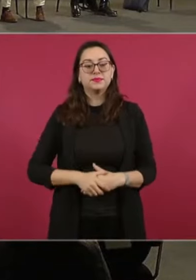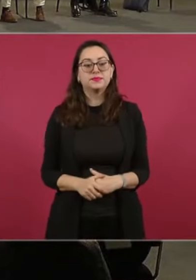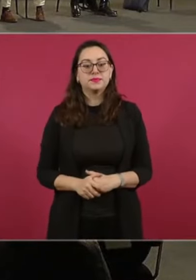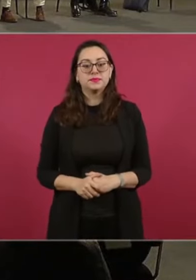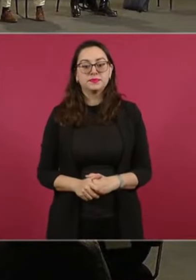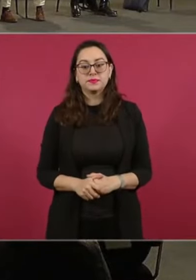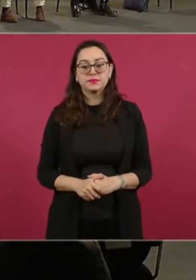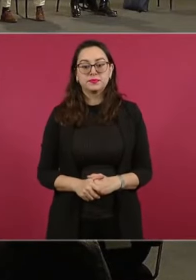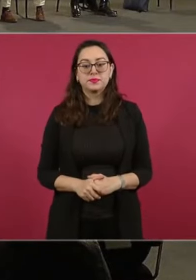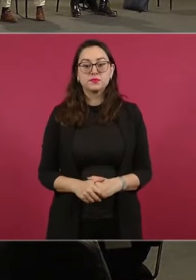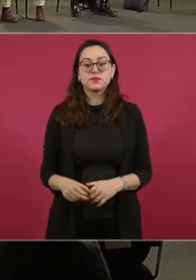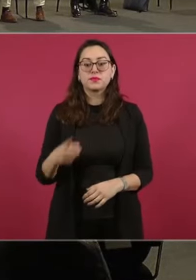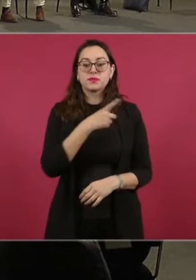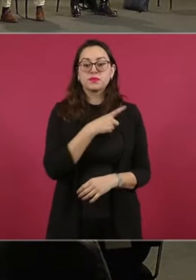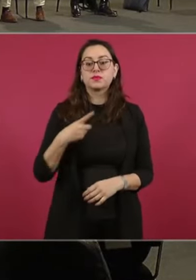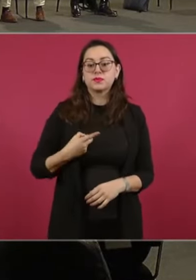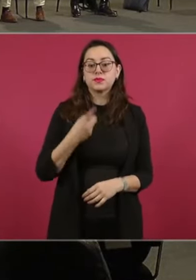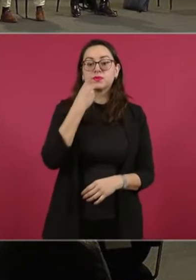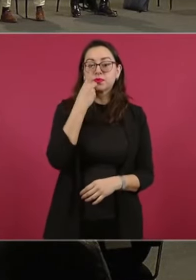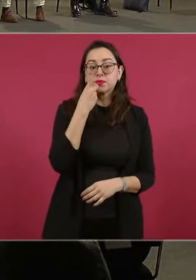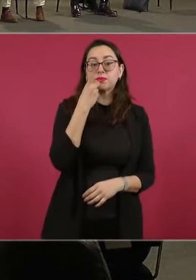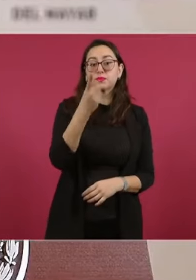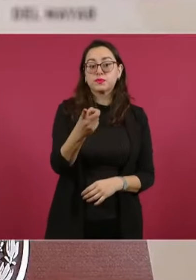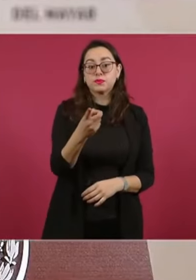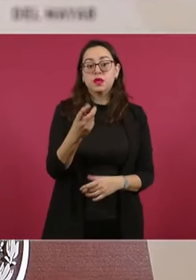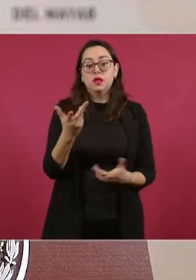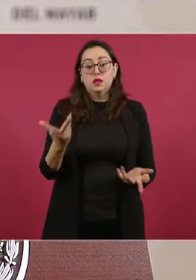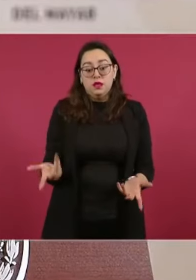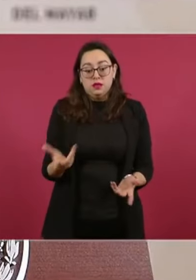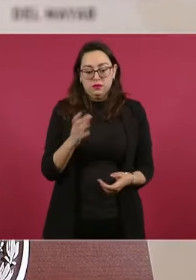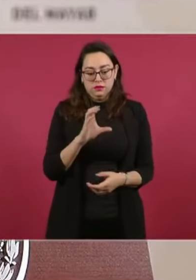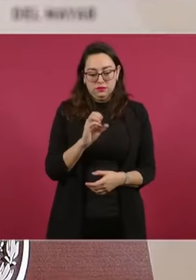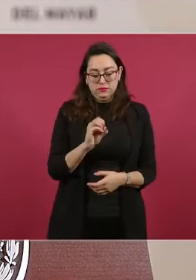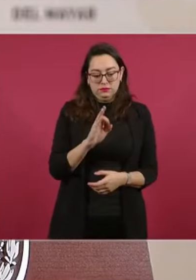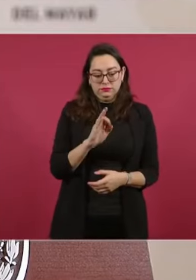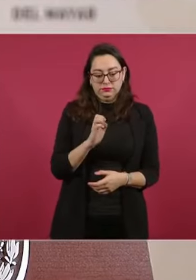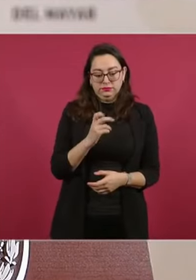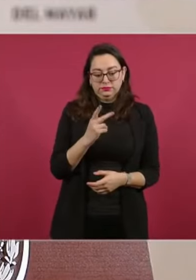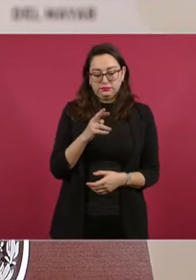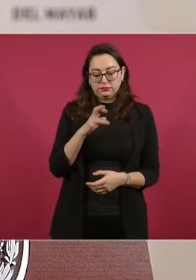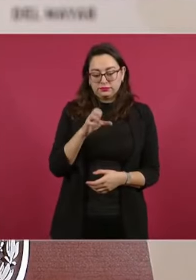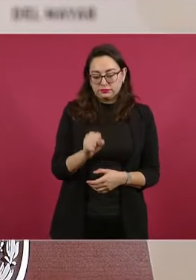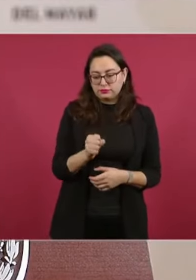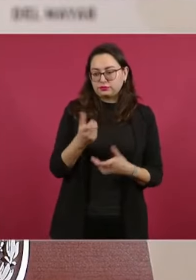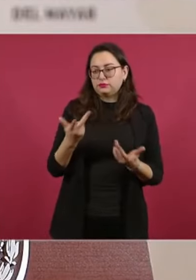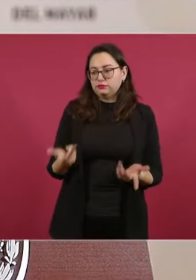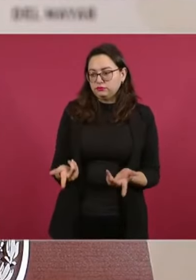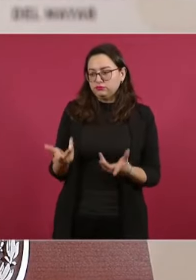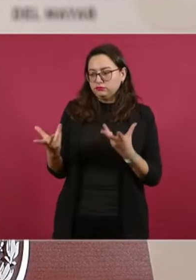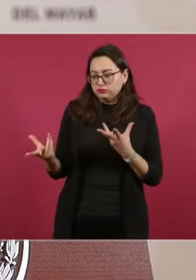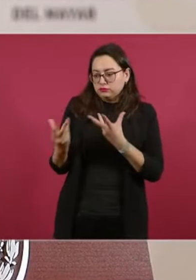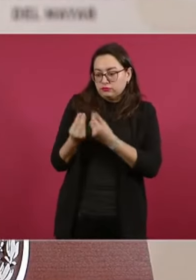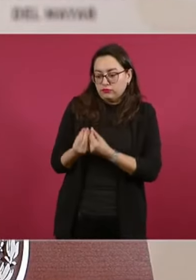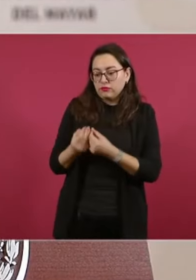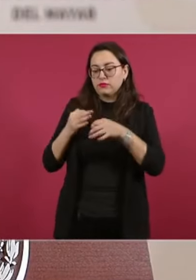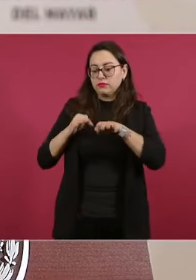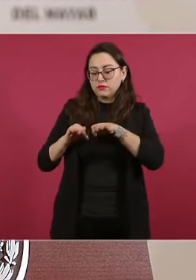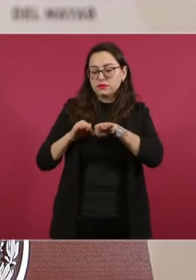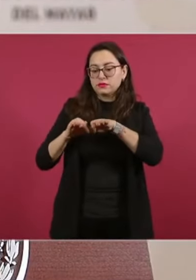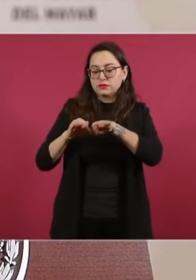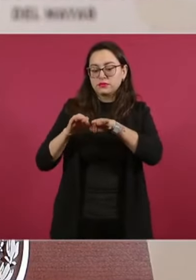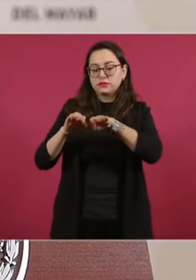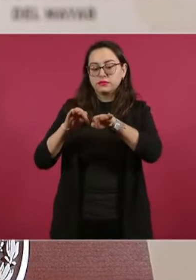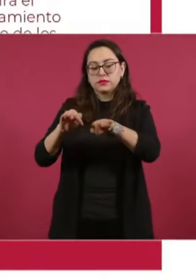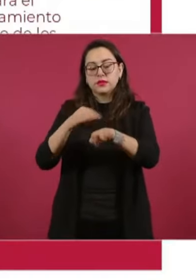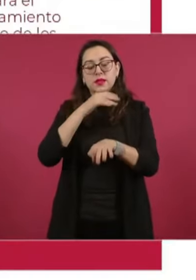Como antecedente, me gustaría decir que la COFEPRISA ha sido un actor activo en el desarrollo de esta innovación médica. Propusimos un